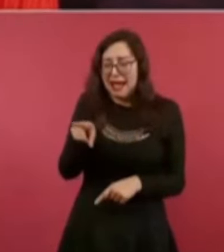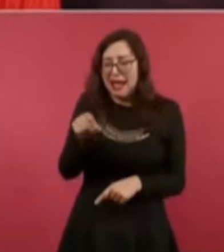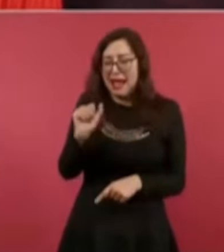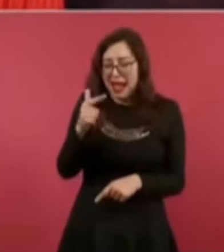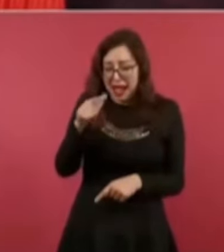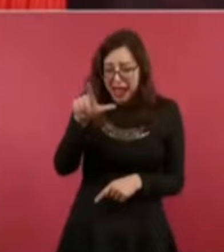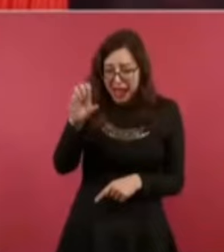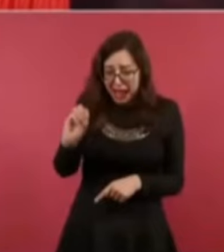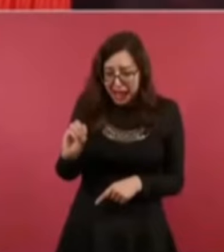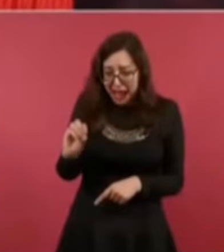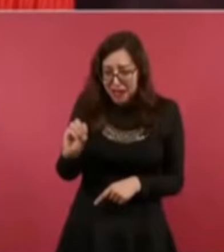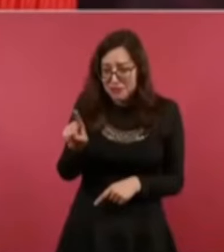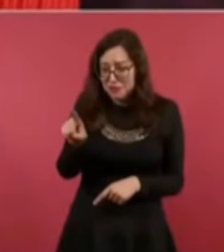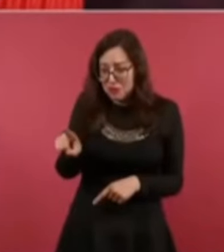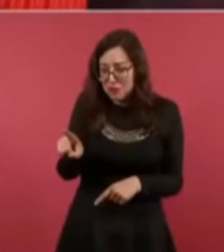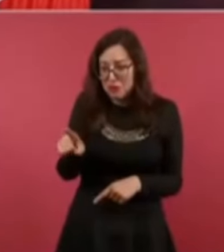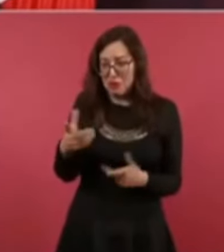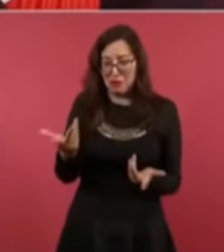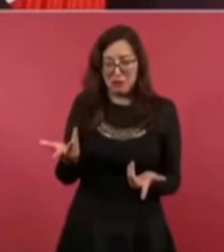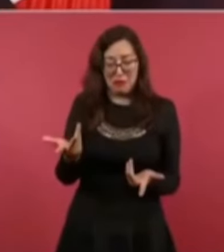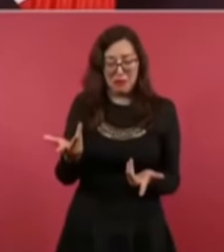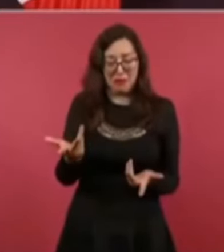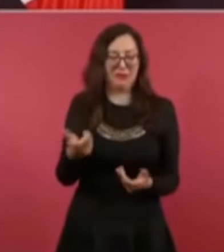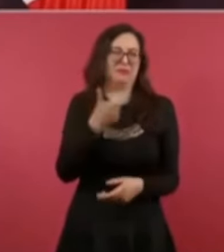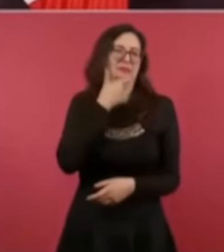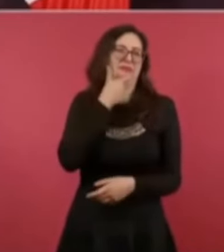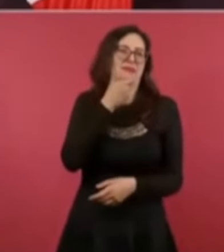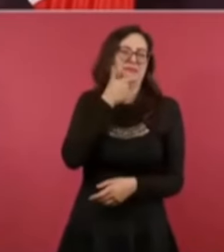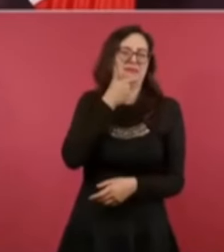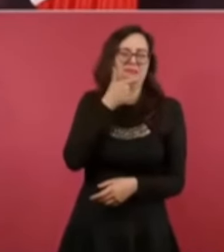yo en la mañana del viernes